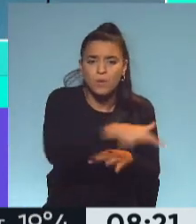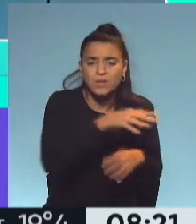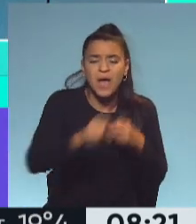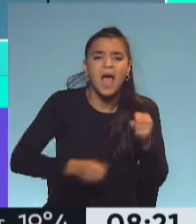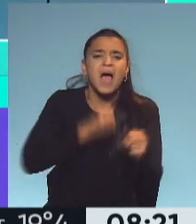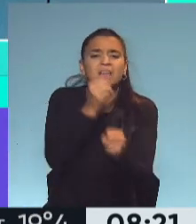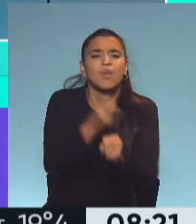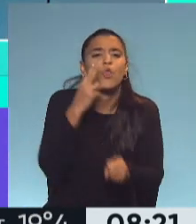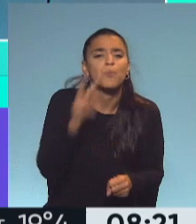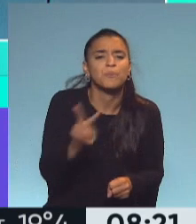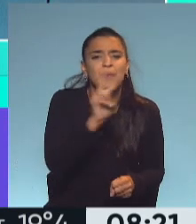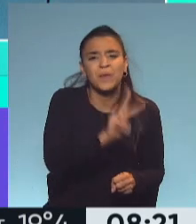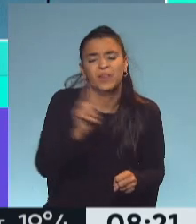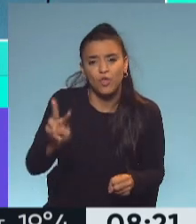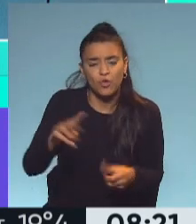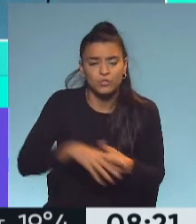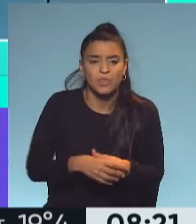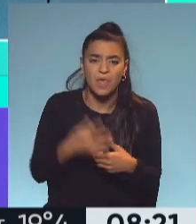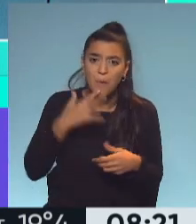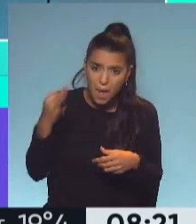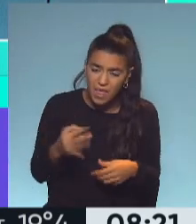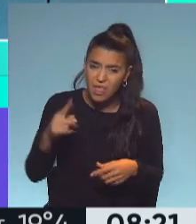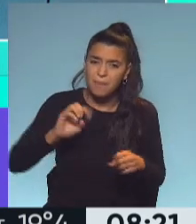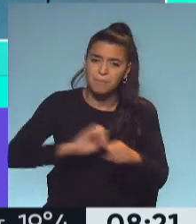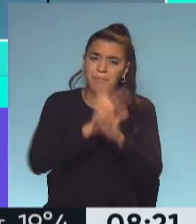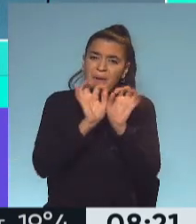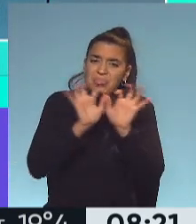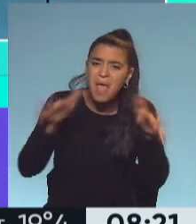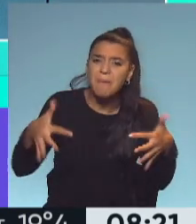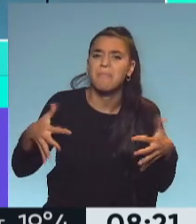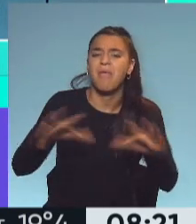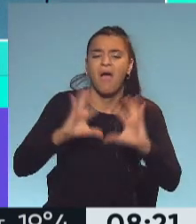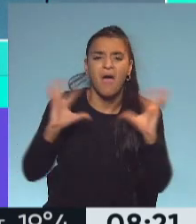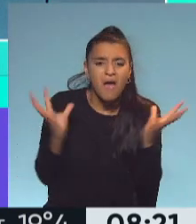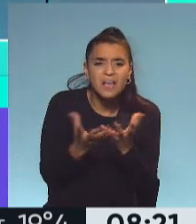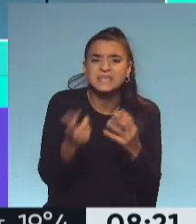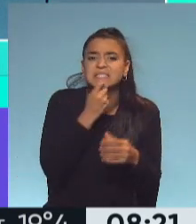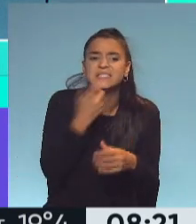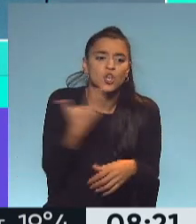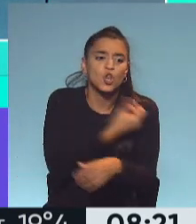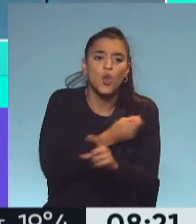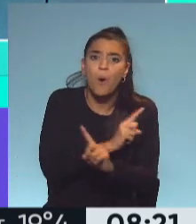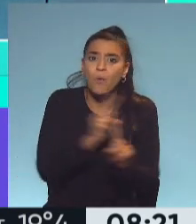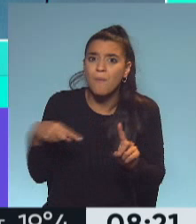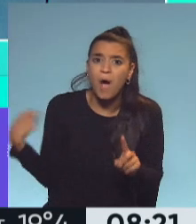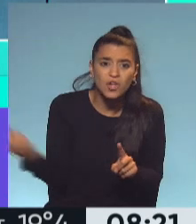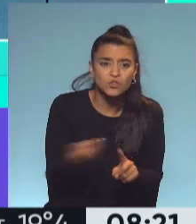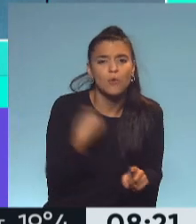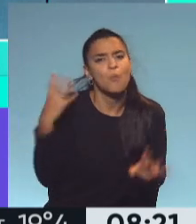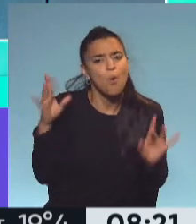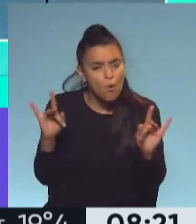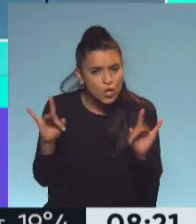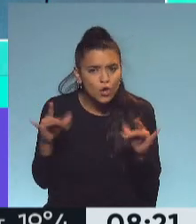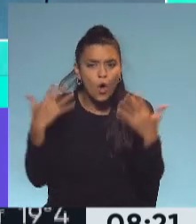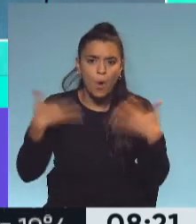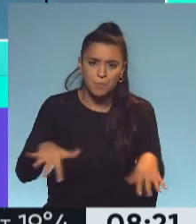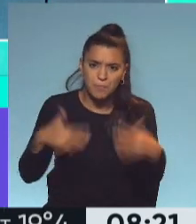el 2022. Realmente, siendo una pandemia global, si no vacunamos a toda la población, es muy complejo